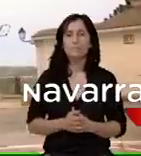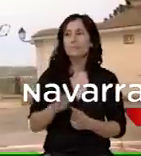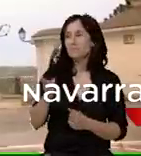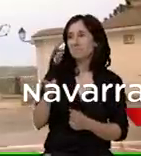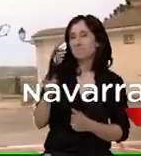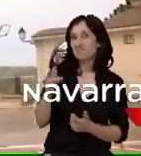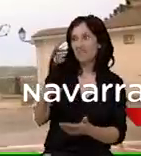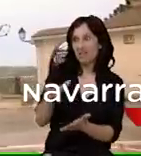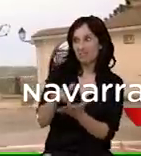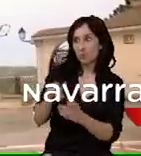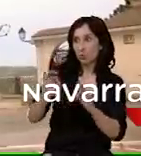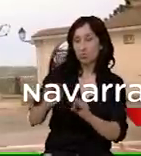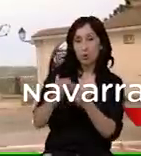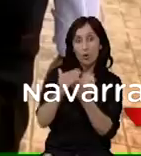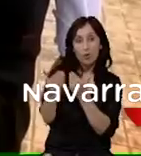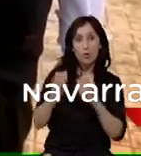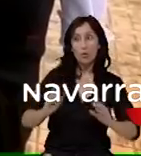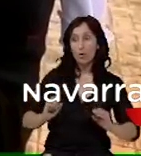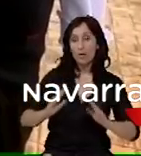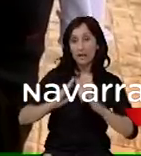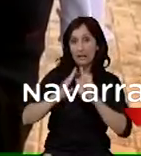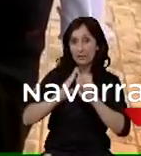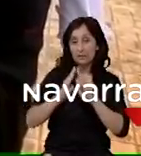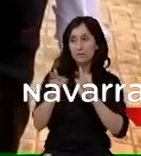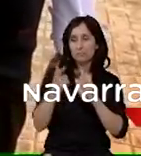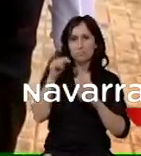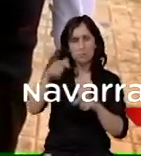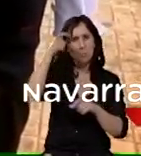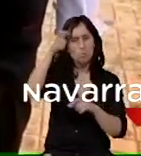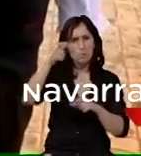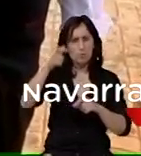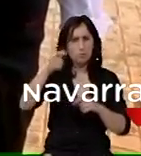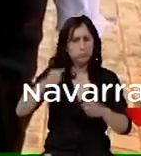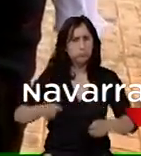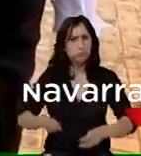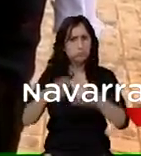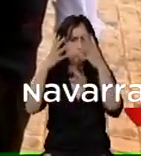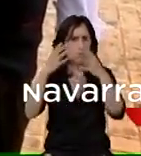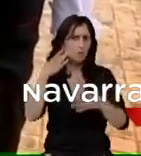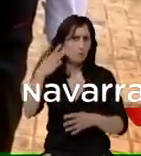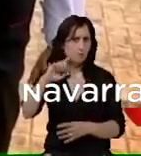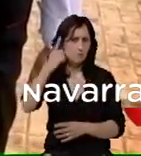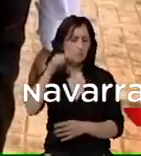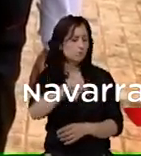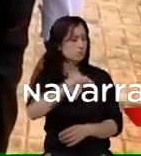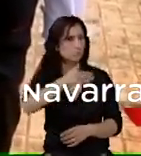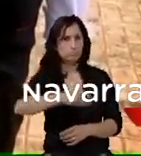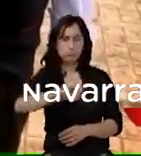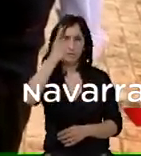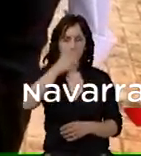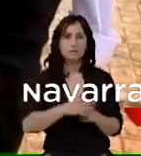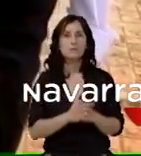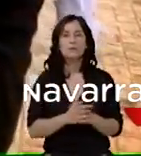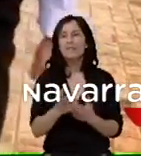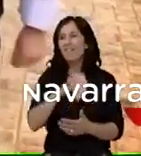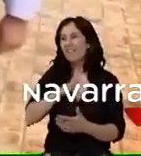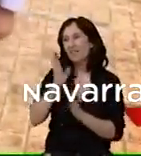está aquí en la iglesia, que es uno de los edificios más importantes de Cabanillas. El más importante. ¿Qué le parece si nos atiende y nos